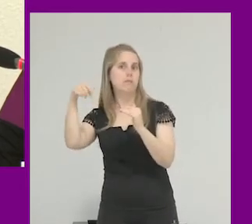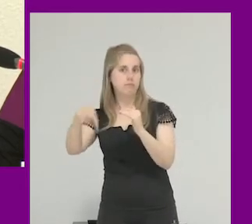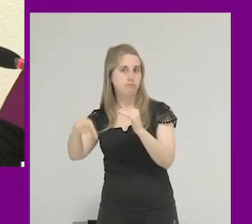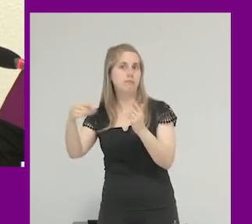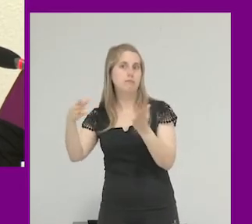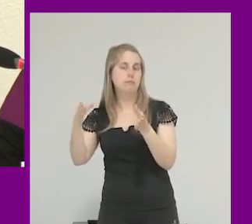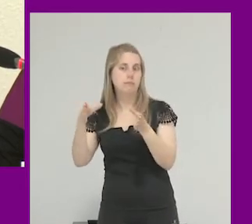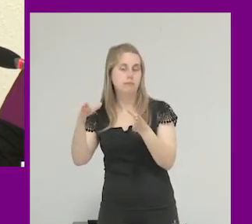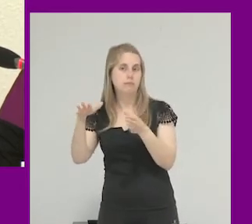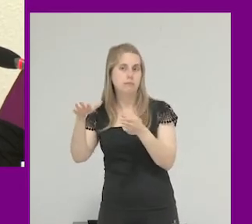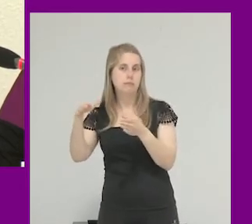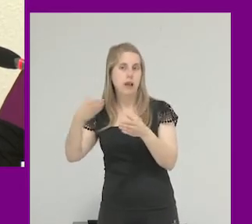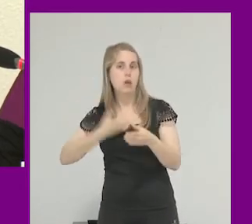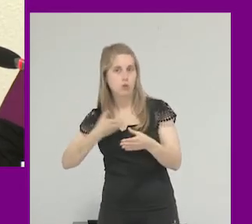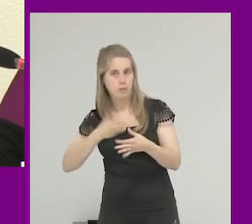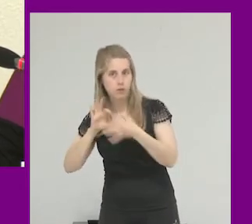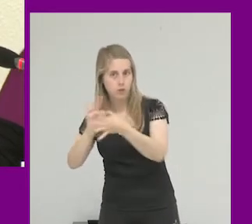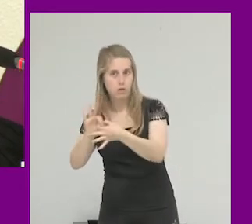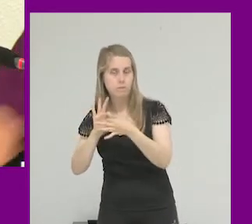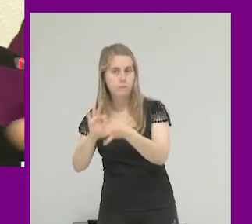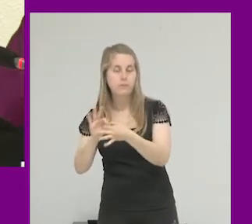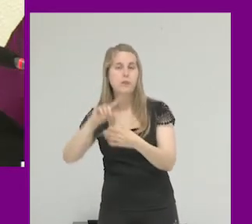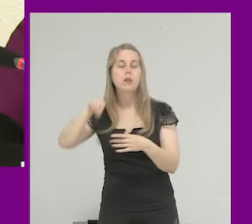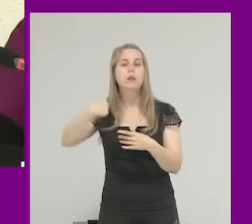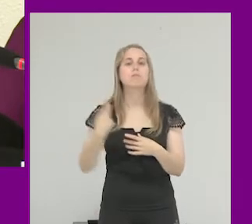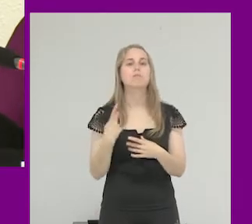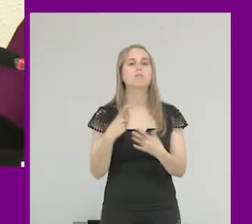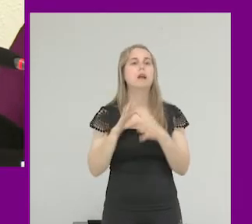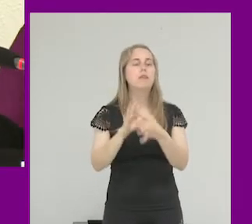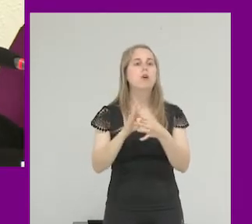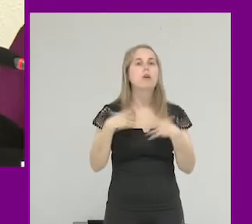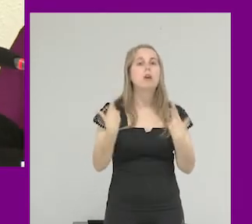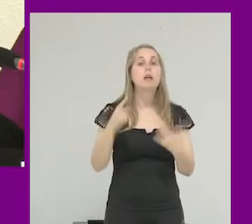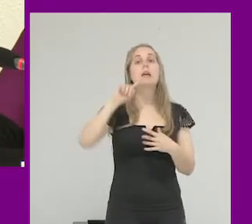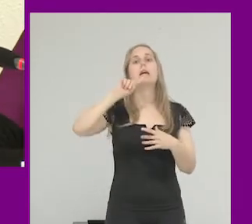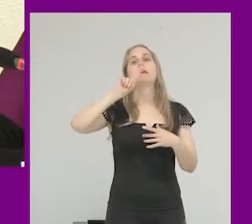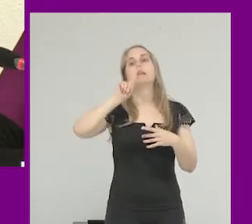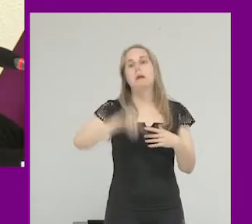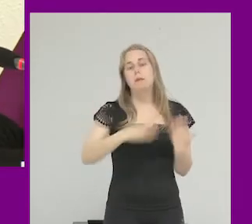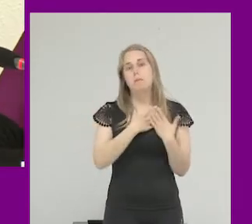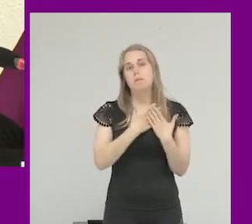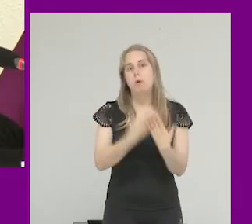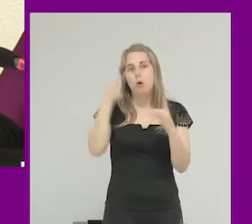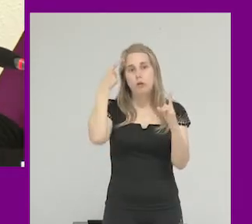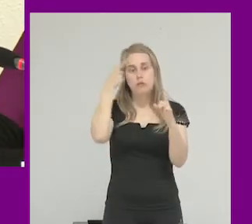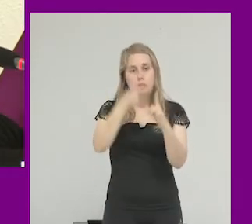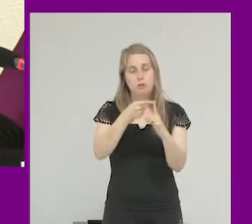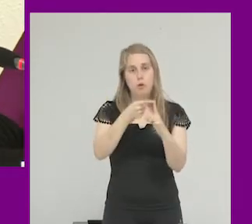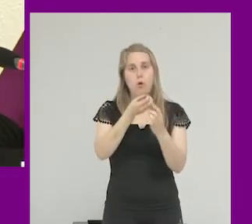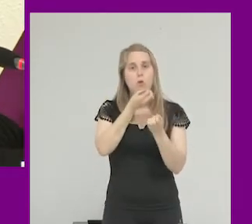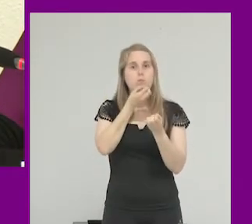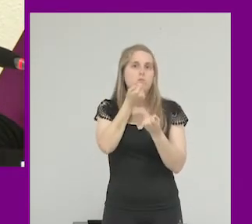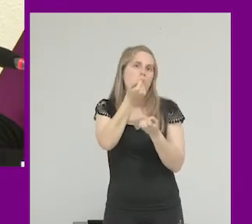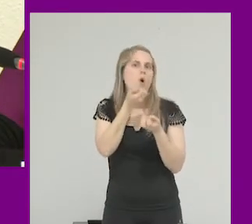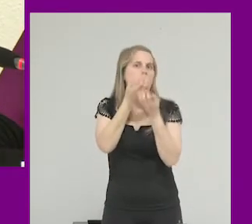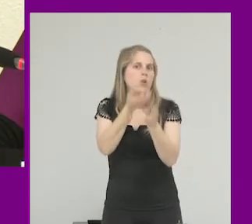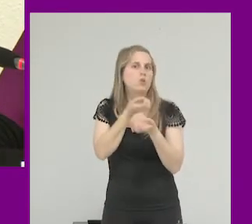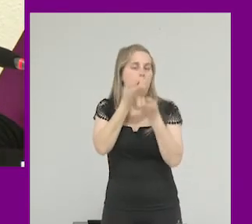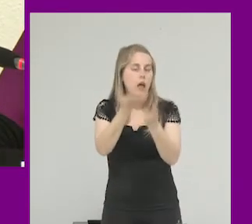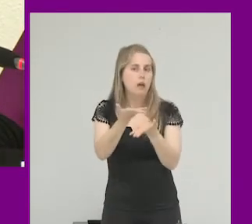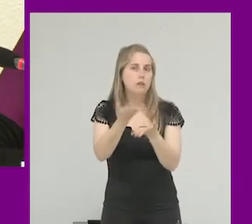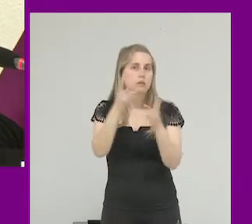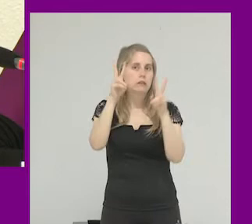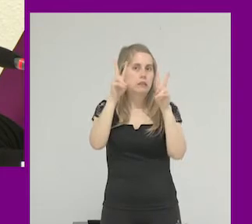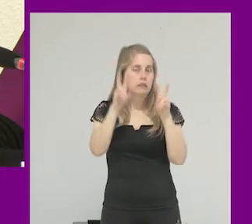de este ayuntamiento, y luego también con la voluntad de, bueno, explicar, comentaros un poco qué es lo